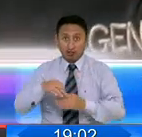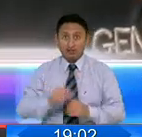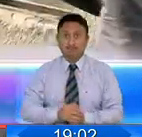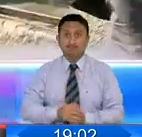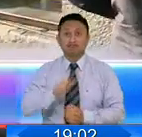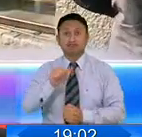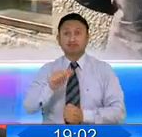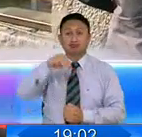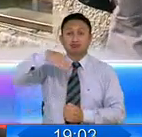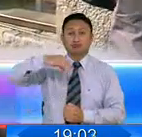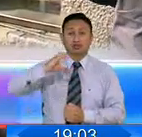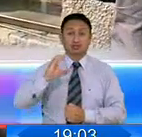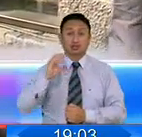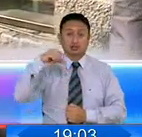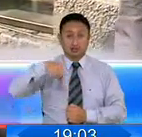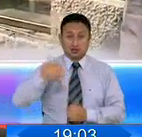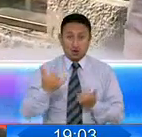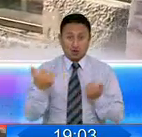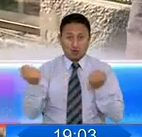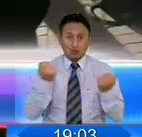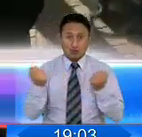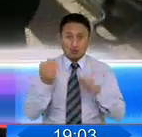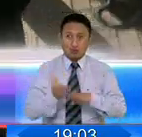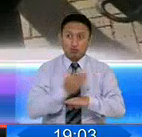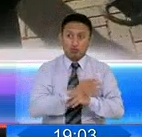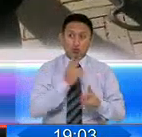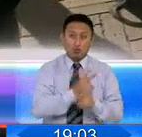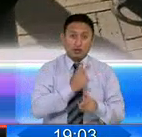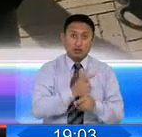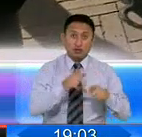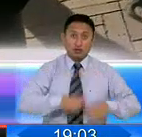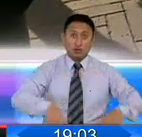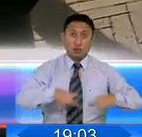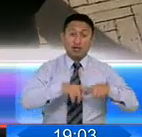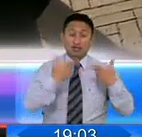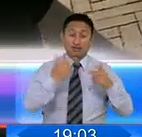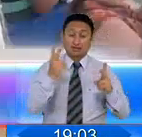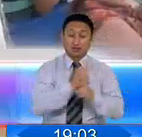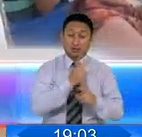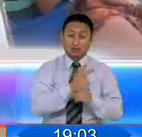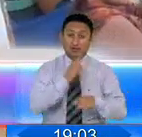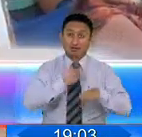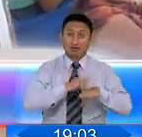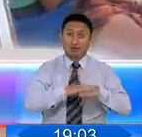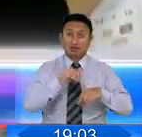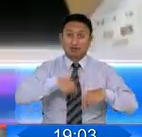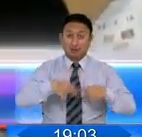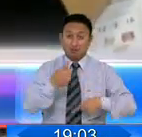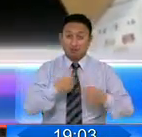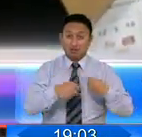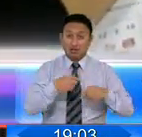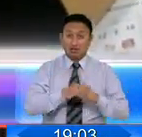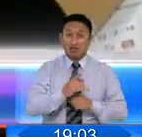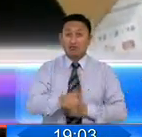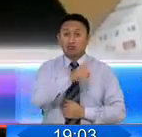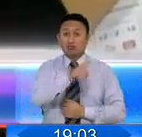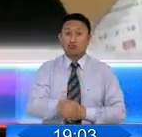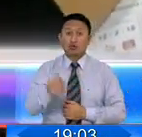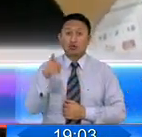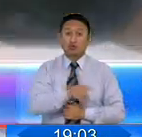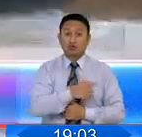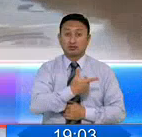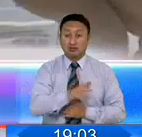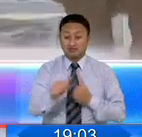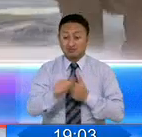de Control realiza operativos preventivos en zonas consideradas conflictivas, ya que las ventas informales están prohibidas en los alrededores